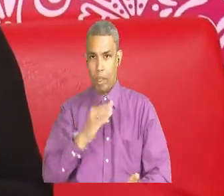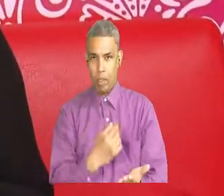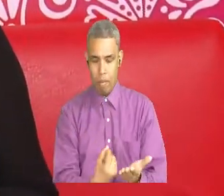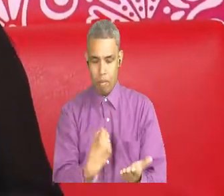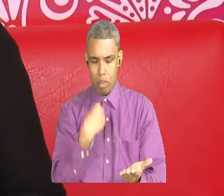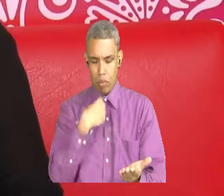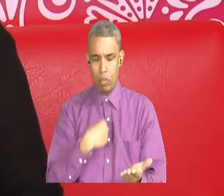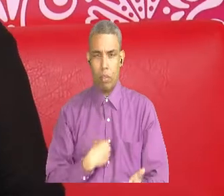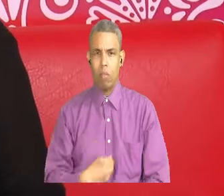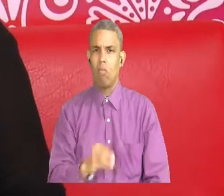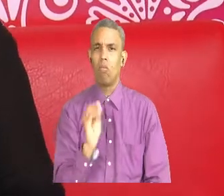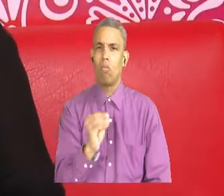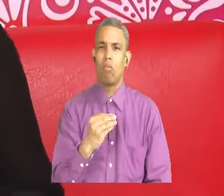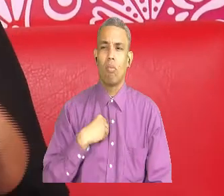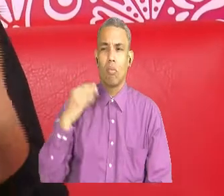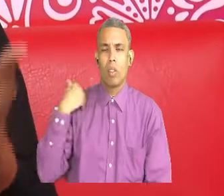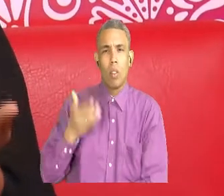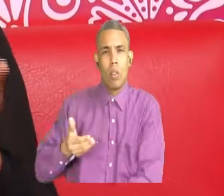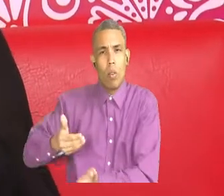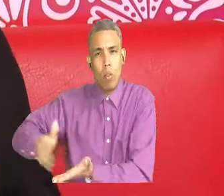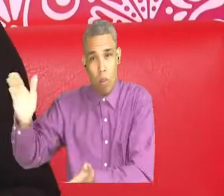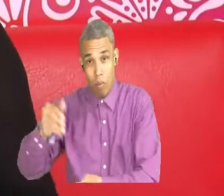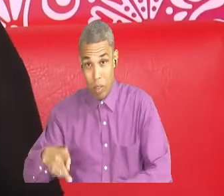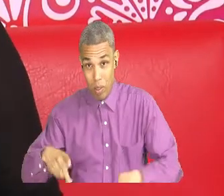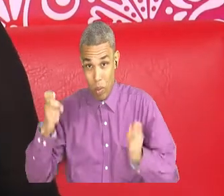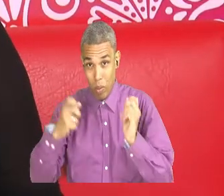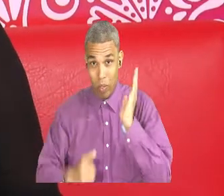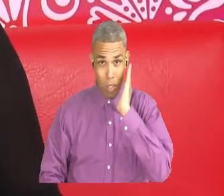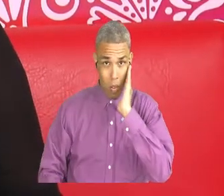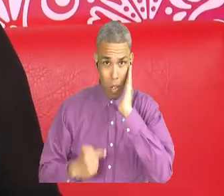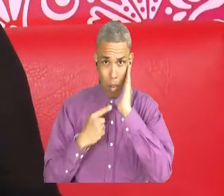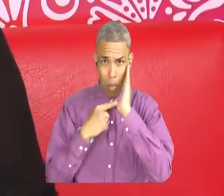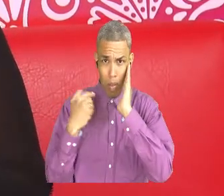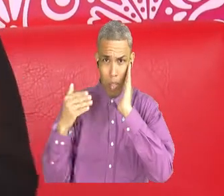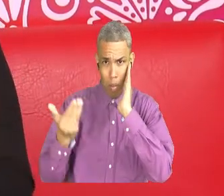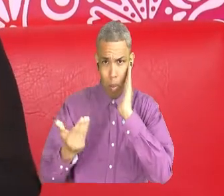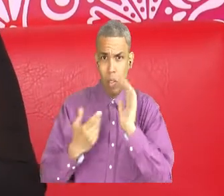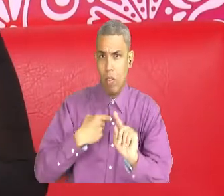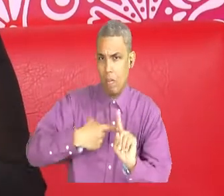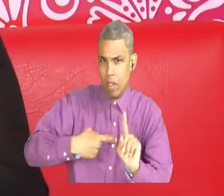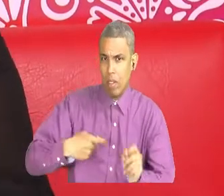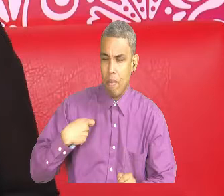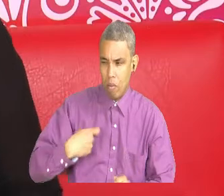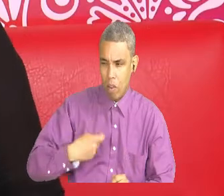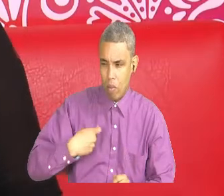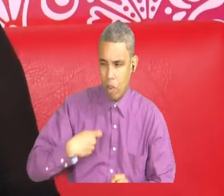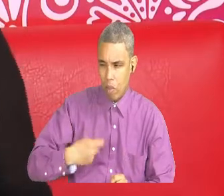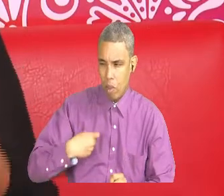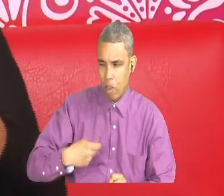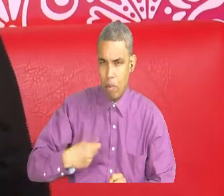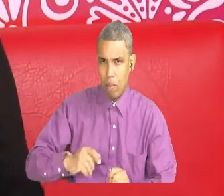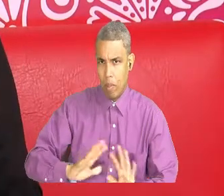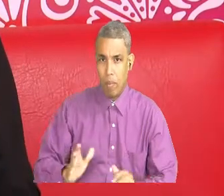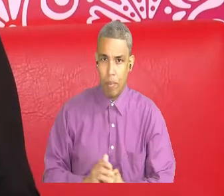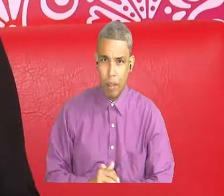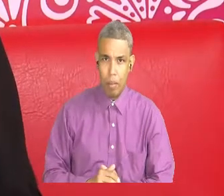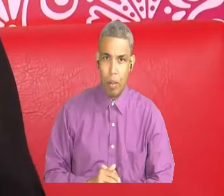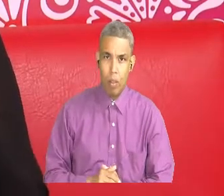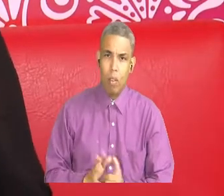a cuotas, me atrasé en los pagos, pero ya me puse al día con todas mis obligaciones, es decir, ya pagué absolutamente todo,